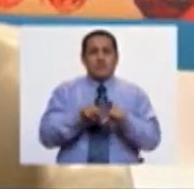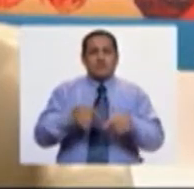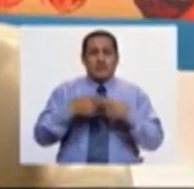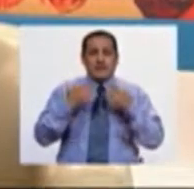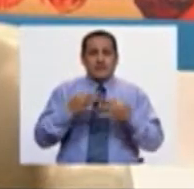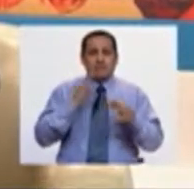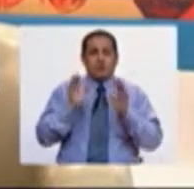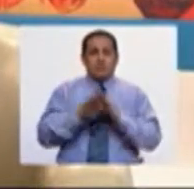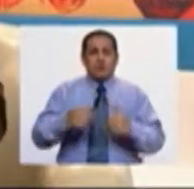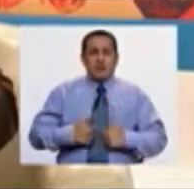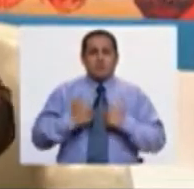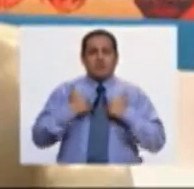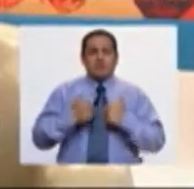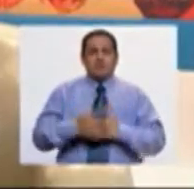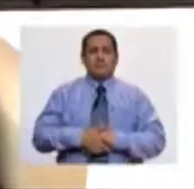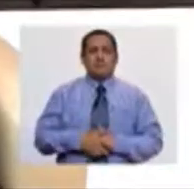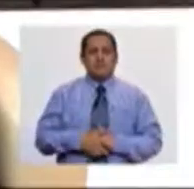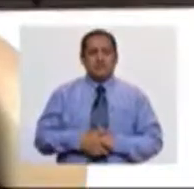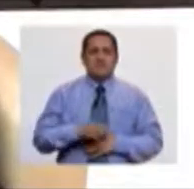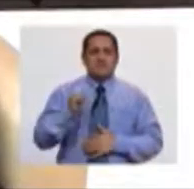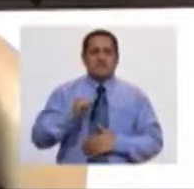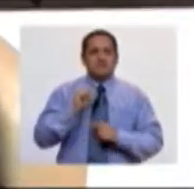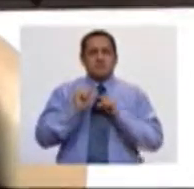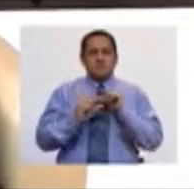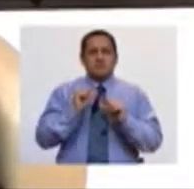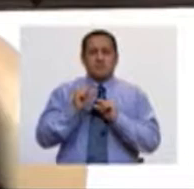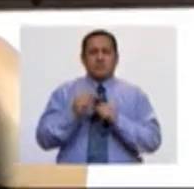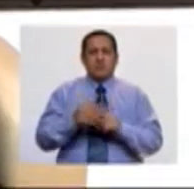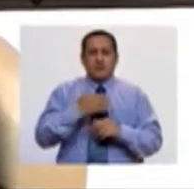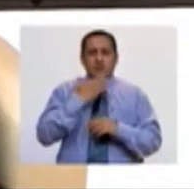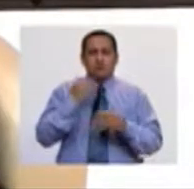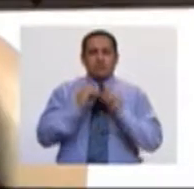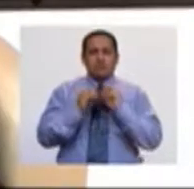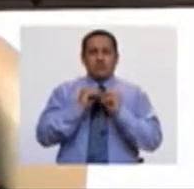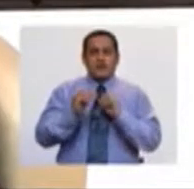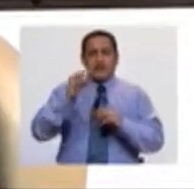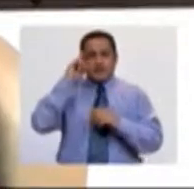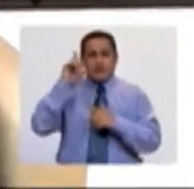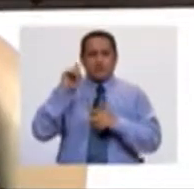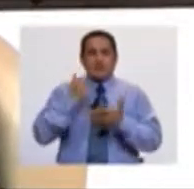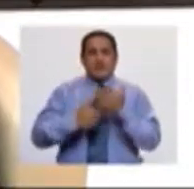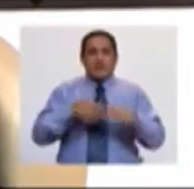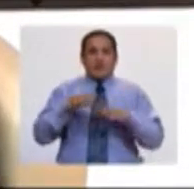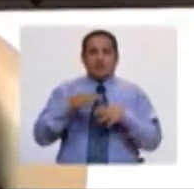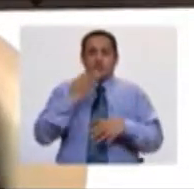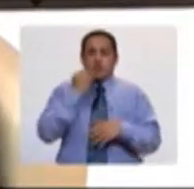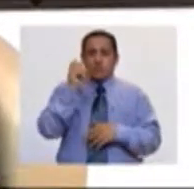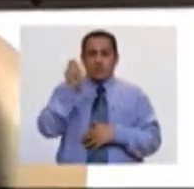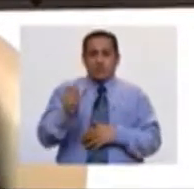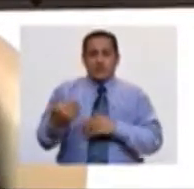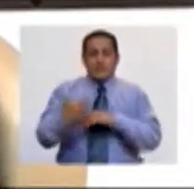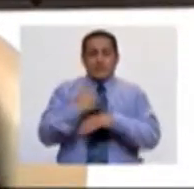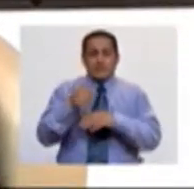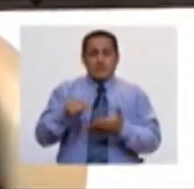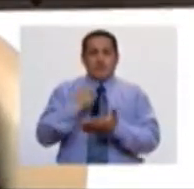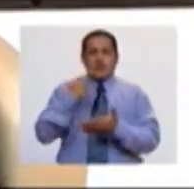para garantizarles la vida? Han habido mejoras sustanciales. Fíjate, el Ejército lo que le da a un muchacho que viene a hacer